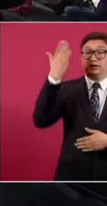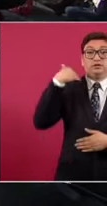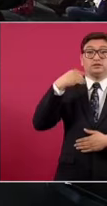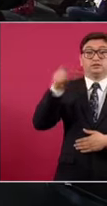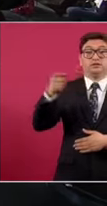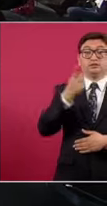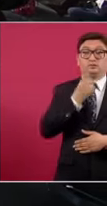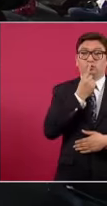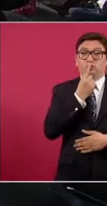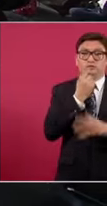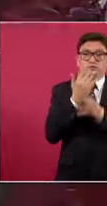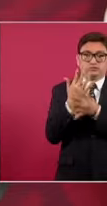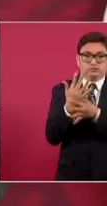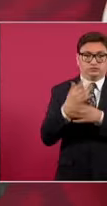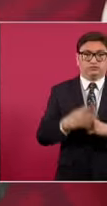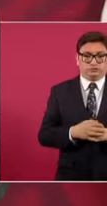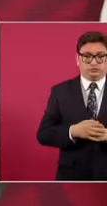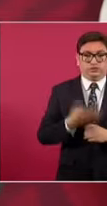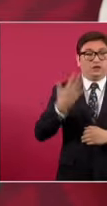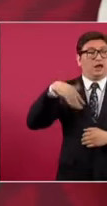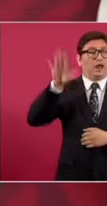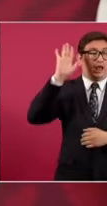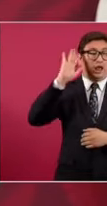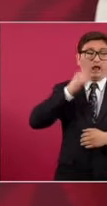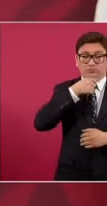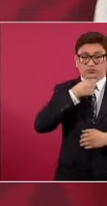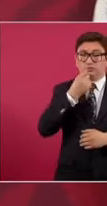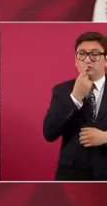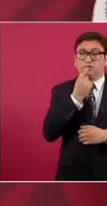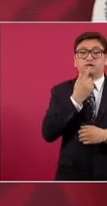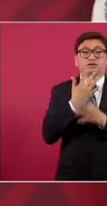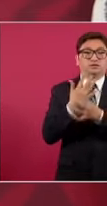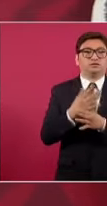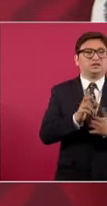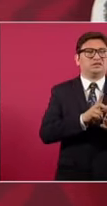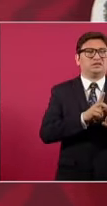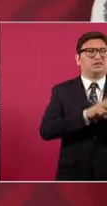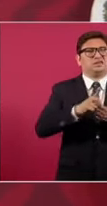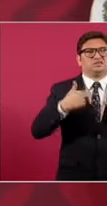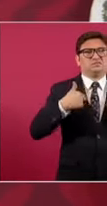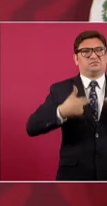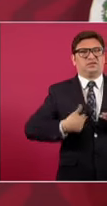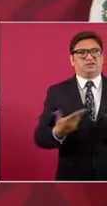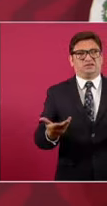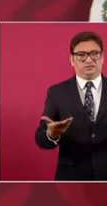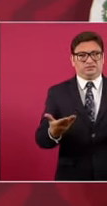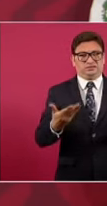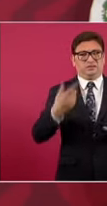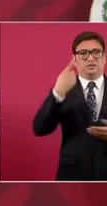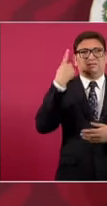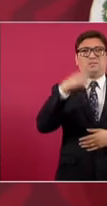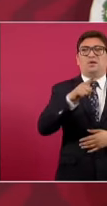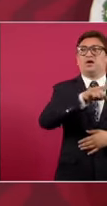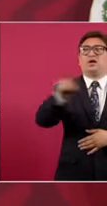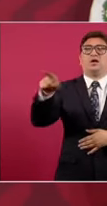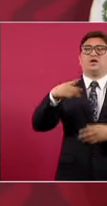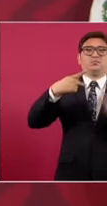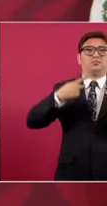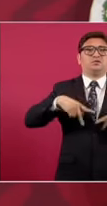decían, los viejos policías decían, los derechos humanos para los humanos